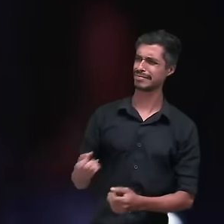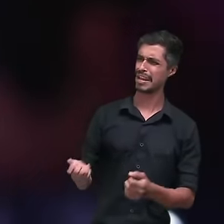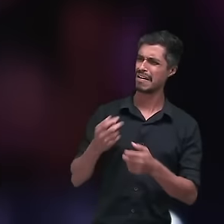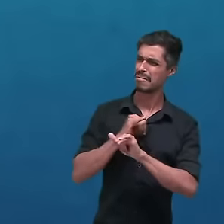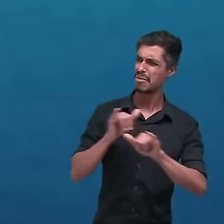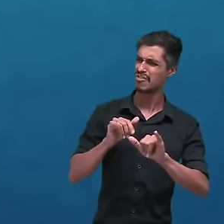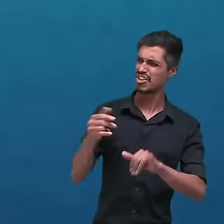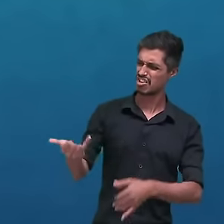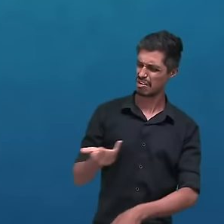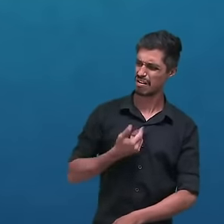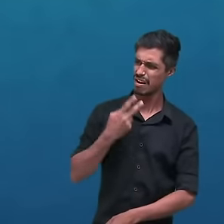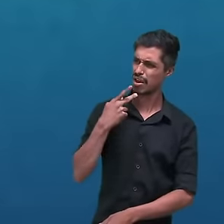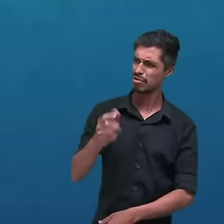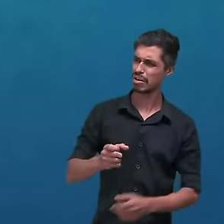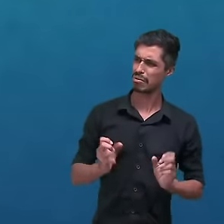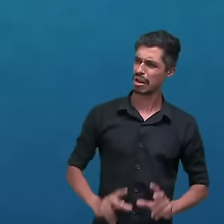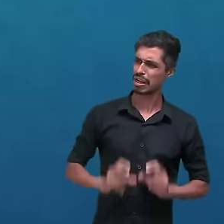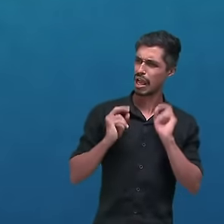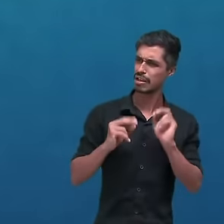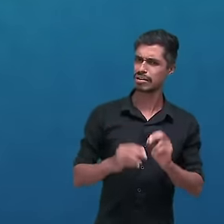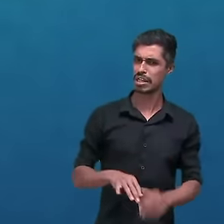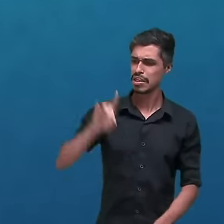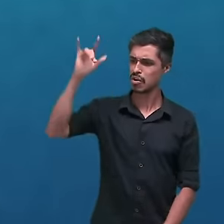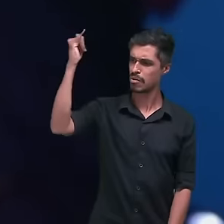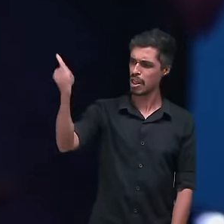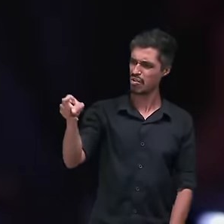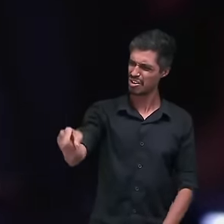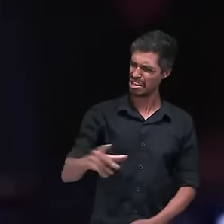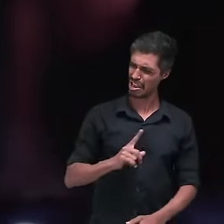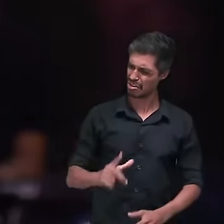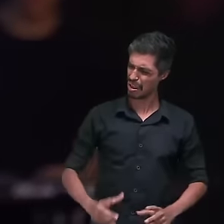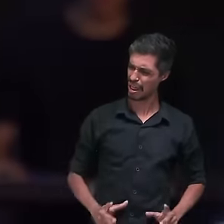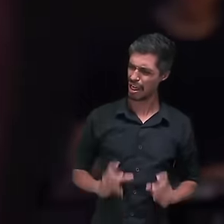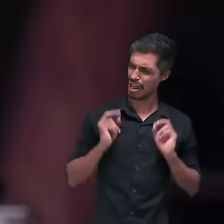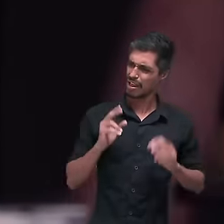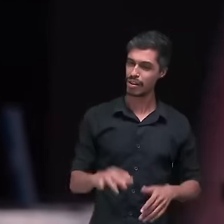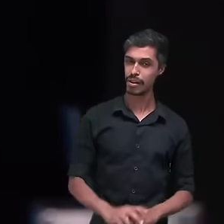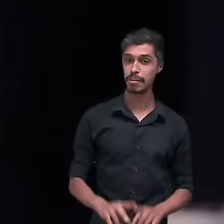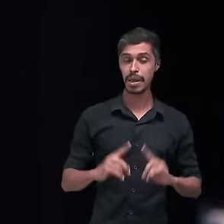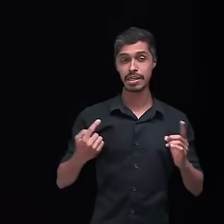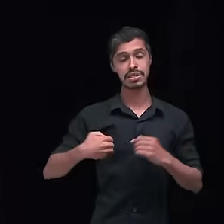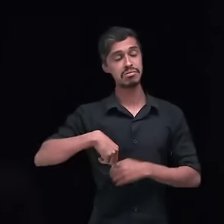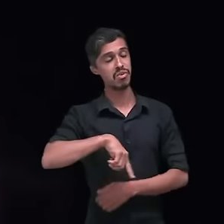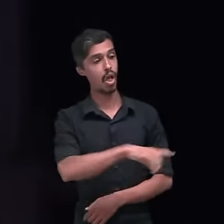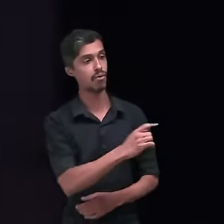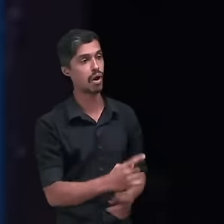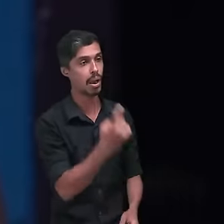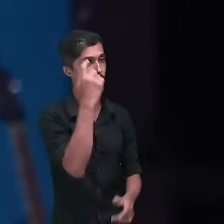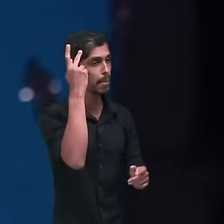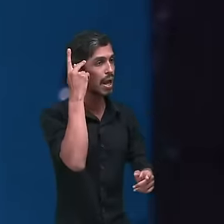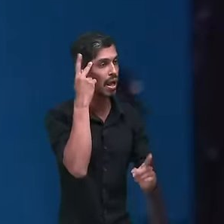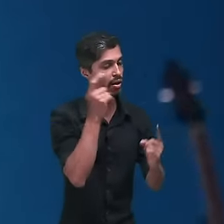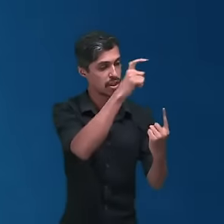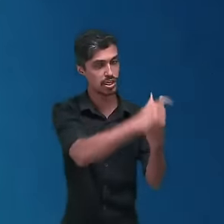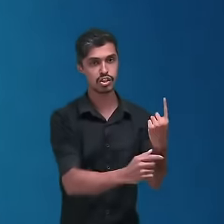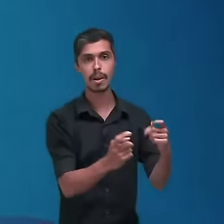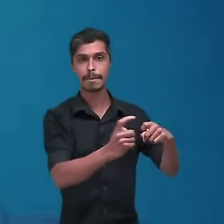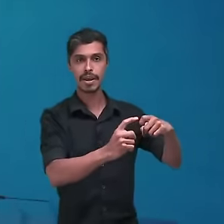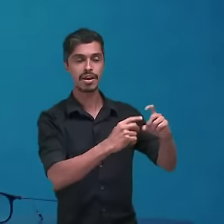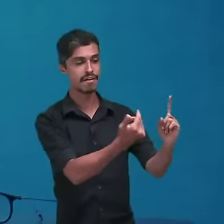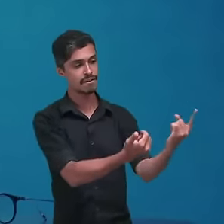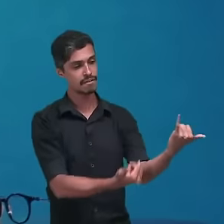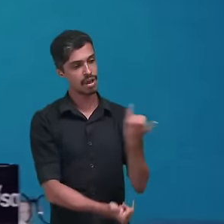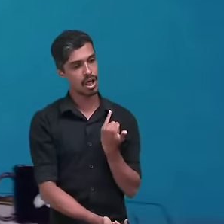Me falou: "Você tem cáncer". Cuando llegué al médico en São Paulo, el doctor comenzó a hablar conmigo